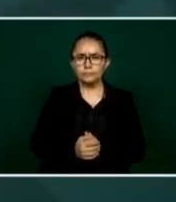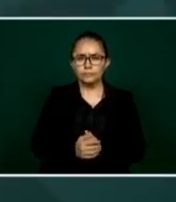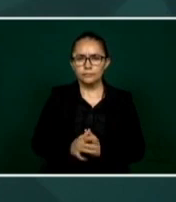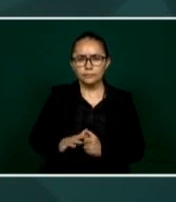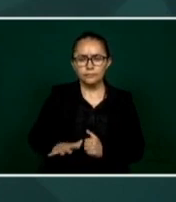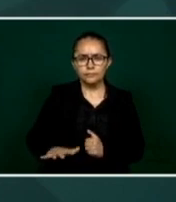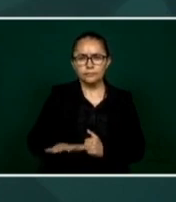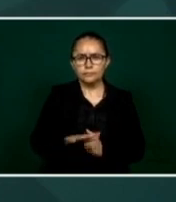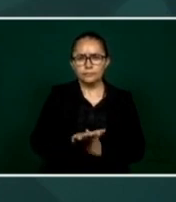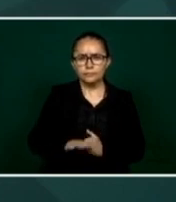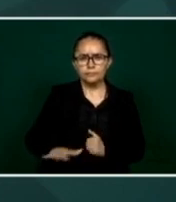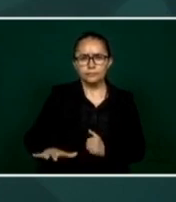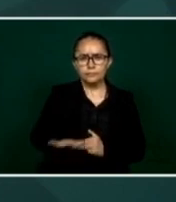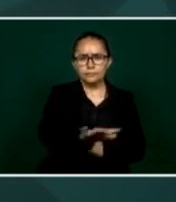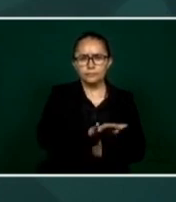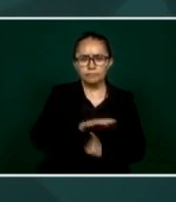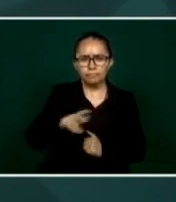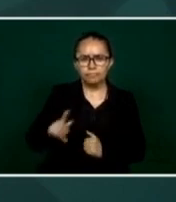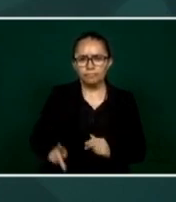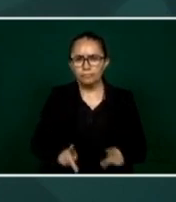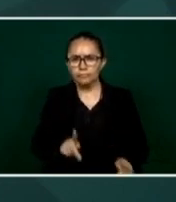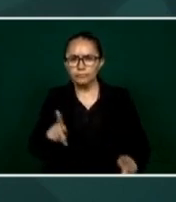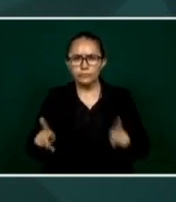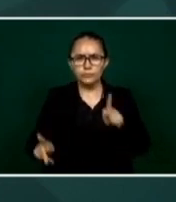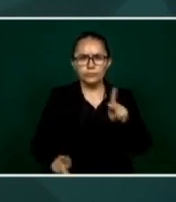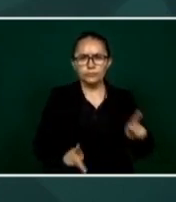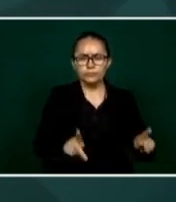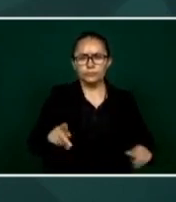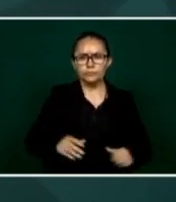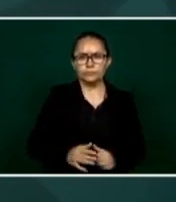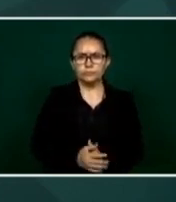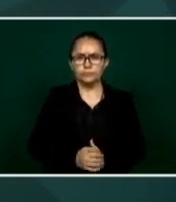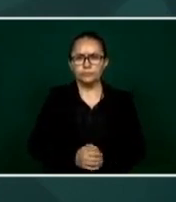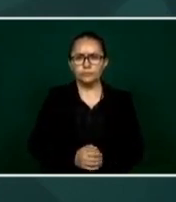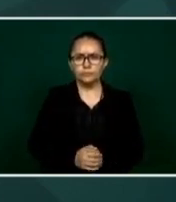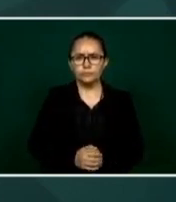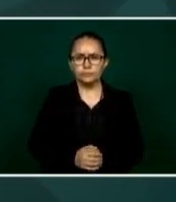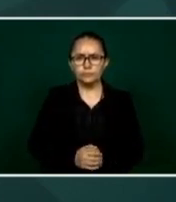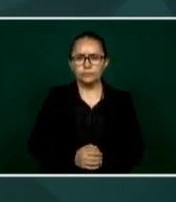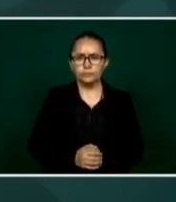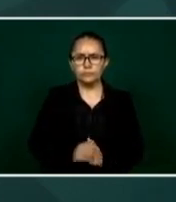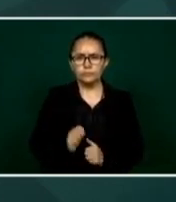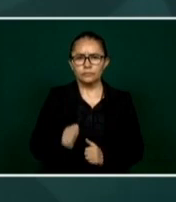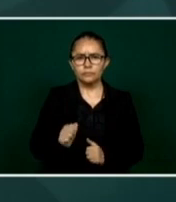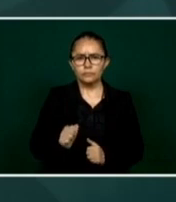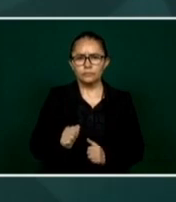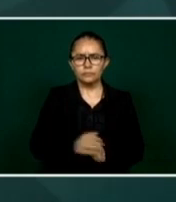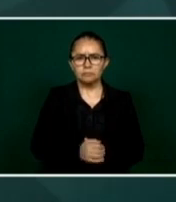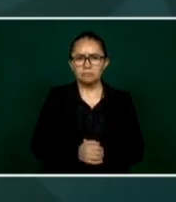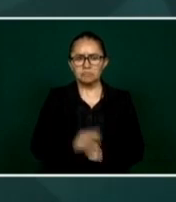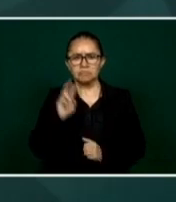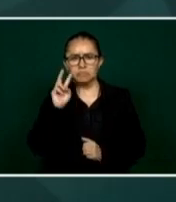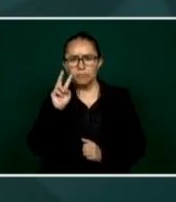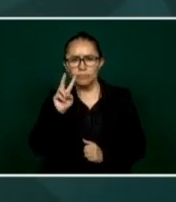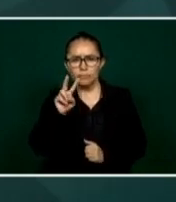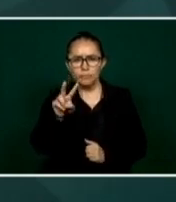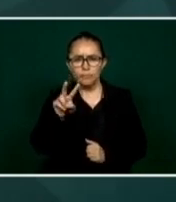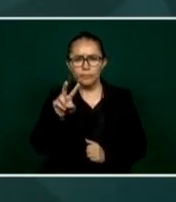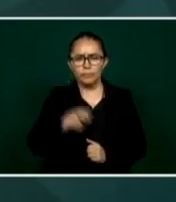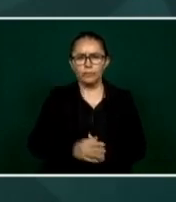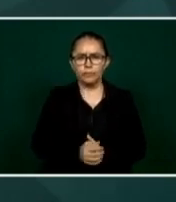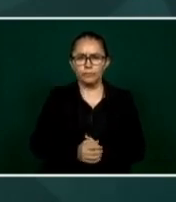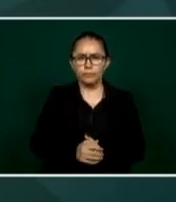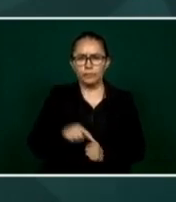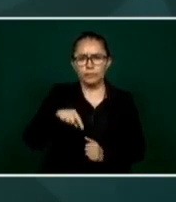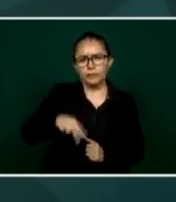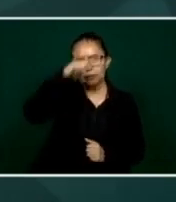demanda de los ciudadanos, del que haya seguridad. Es notorio que en